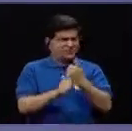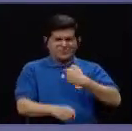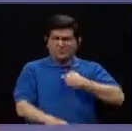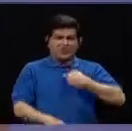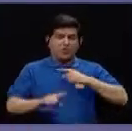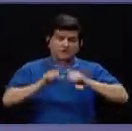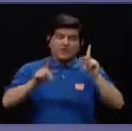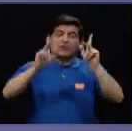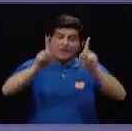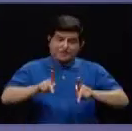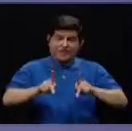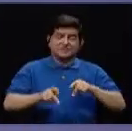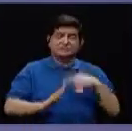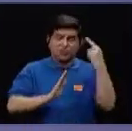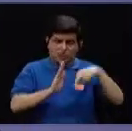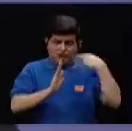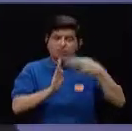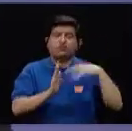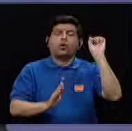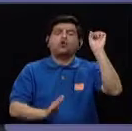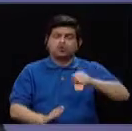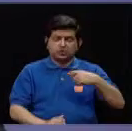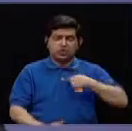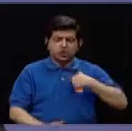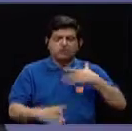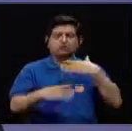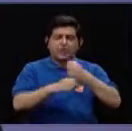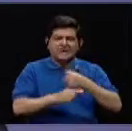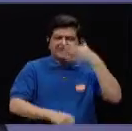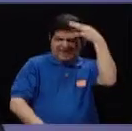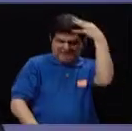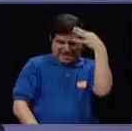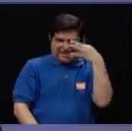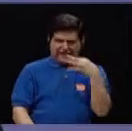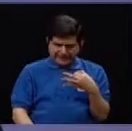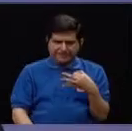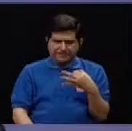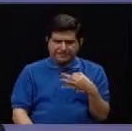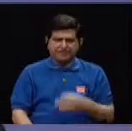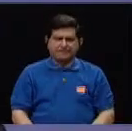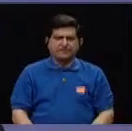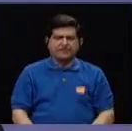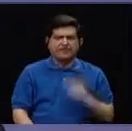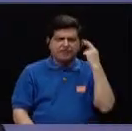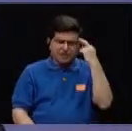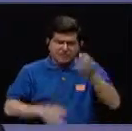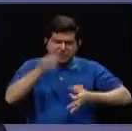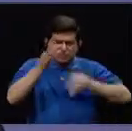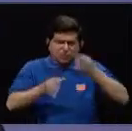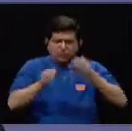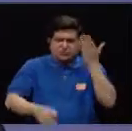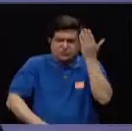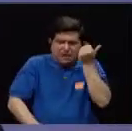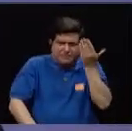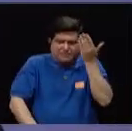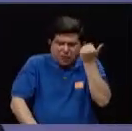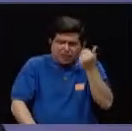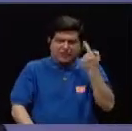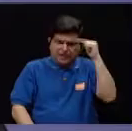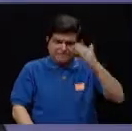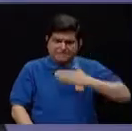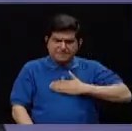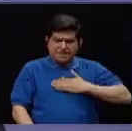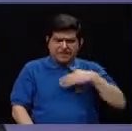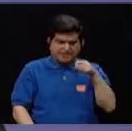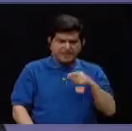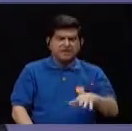eso, bueno, pero el personaje sí, así que tengo que hacerlo y tengo que Claro. creérmelo y justificar que lo hago porque para